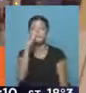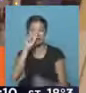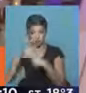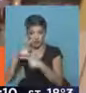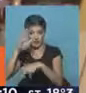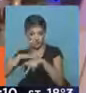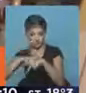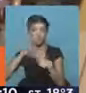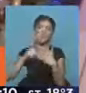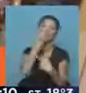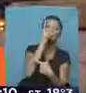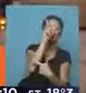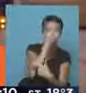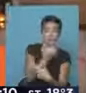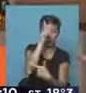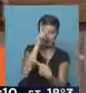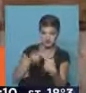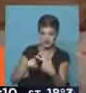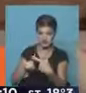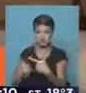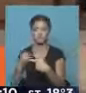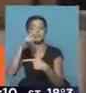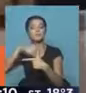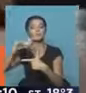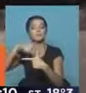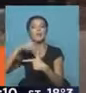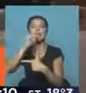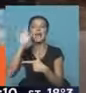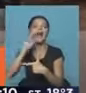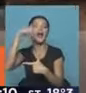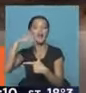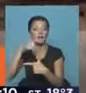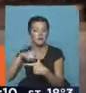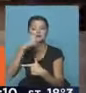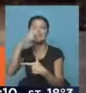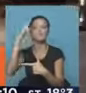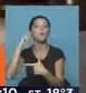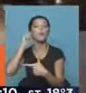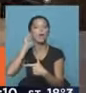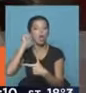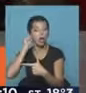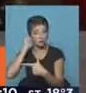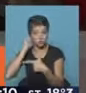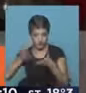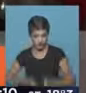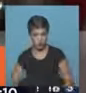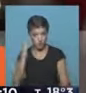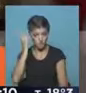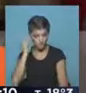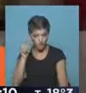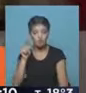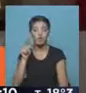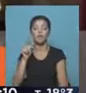y un policía. El atacante Karim Giroud, que tiene 39 años, es francés,